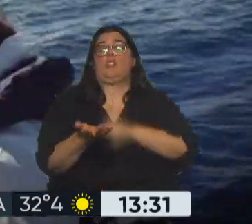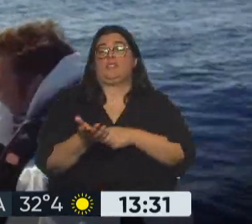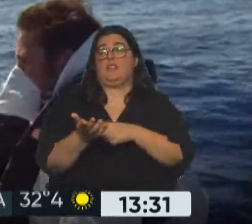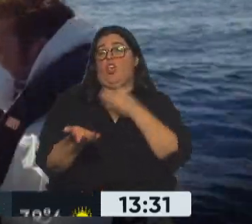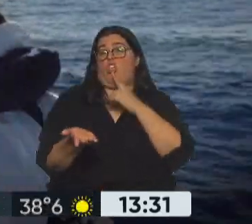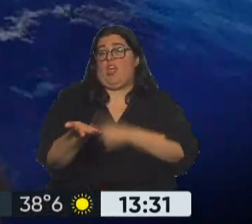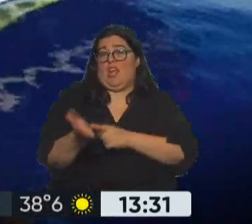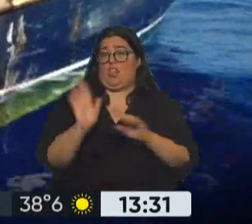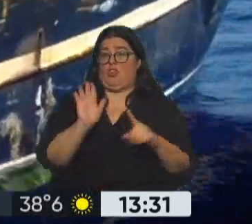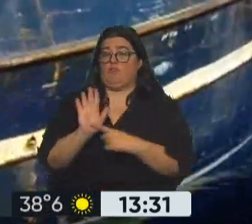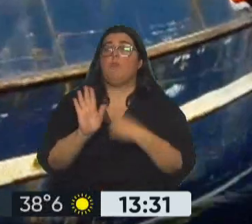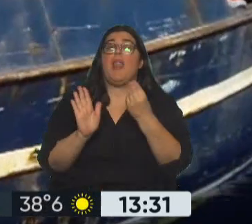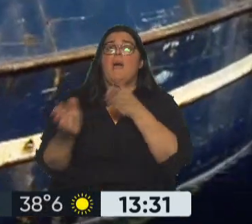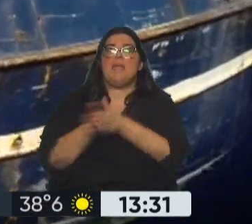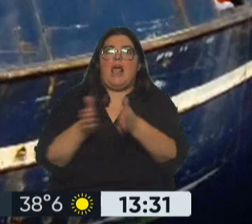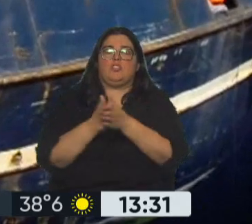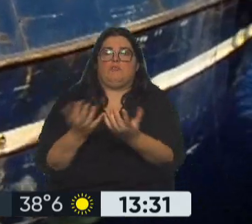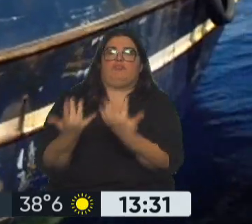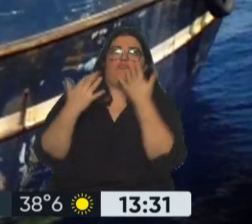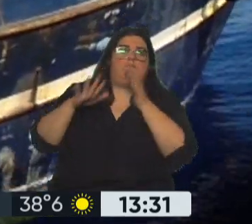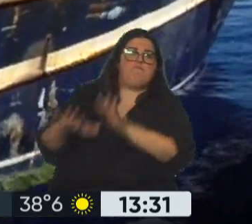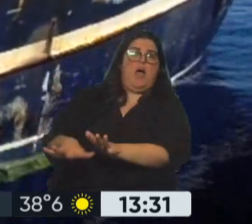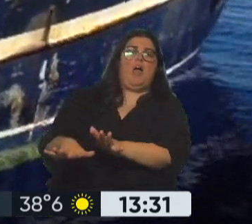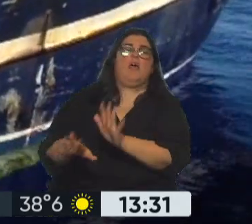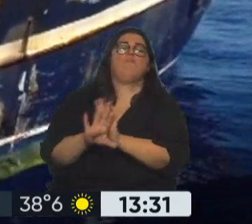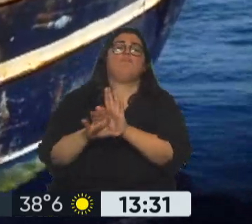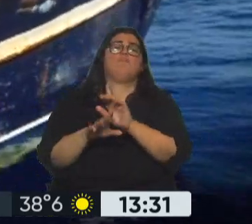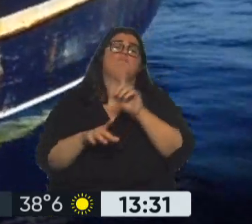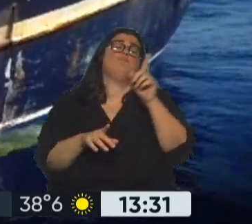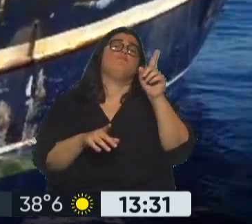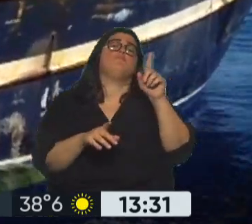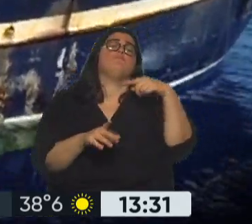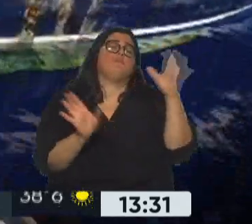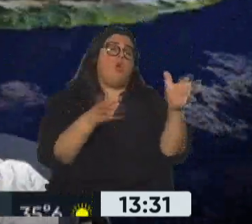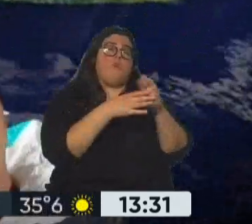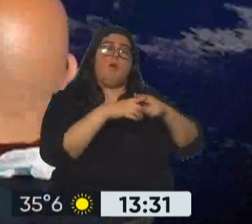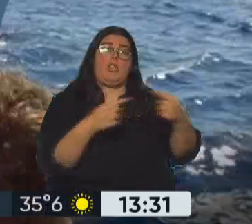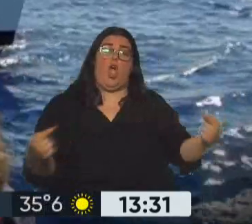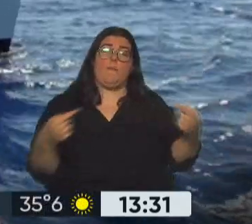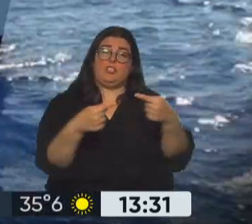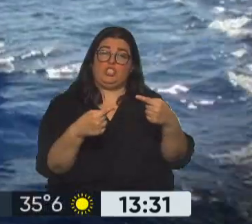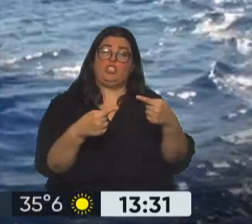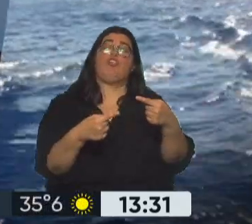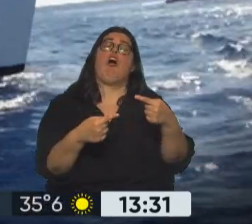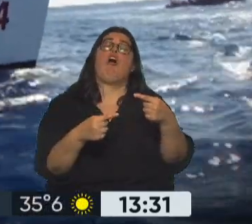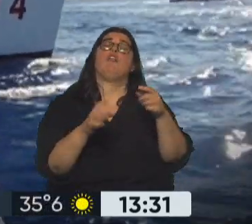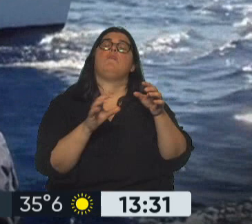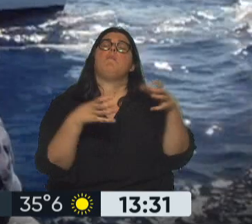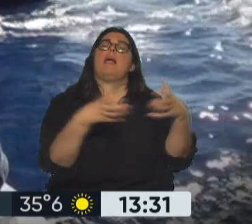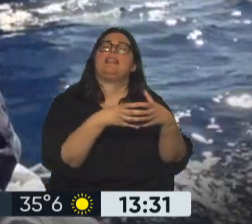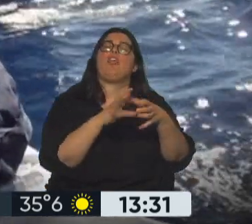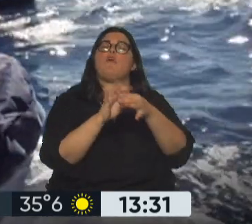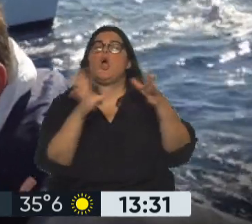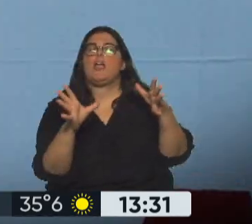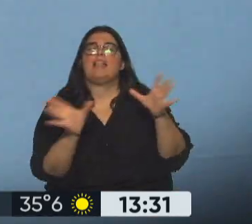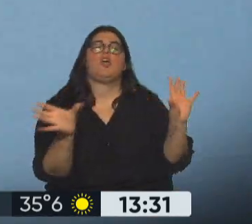para frenar el flujo migratorio fueron cuestionadas por las principales fuerzas de la oposición, liderada por el Partido Democrático y el Movimiento